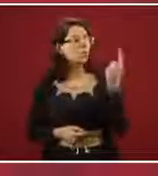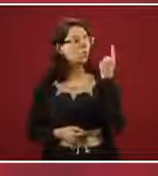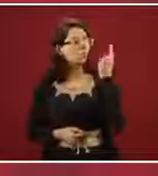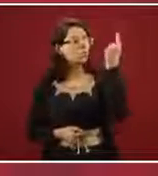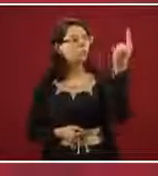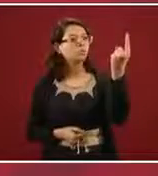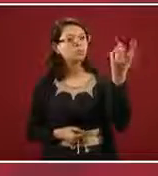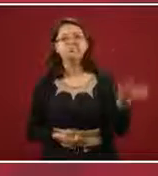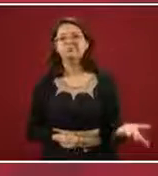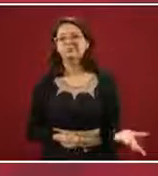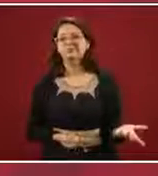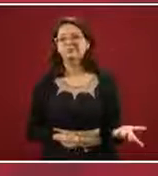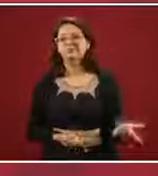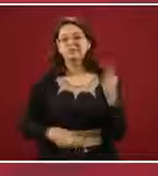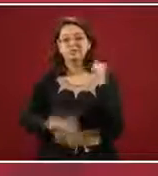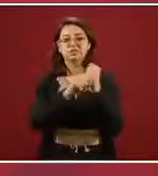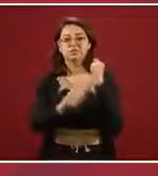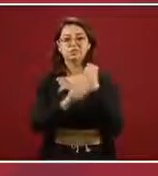línea de transporte.